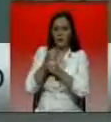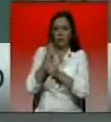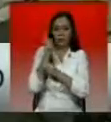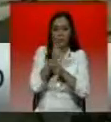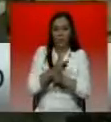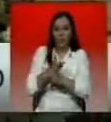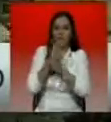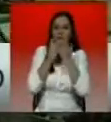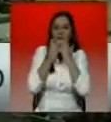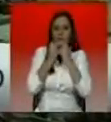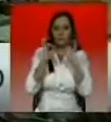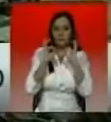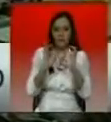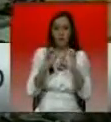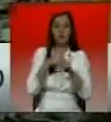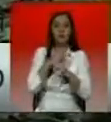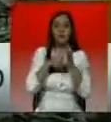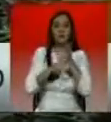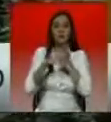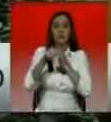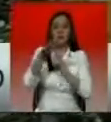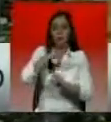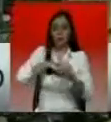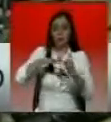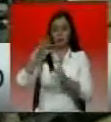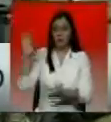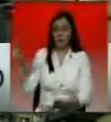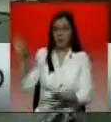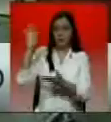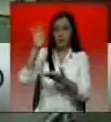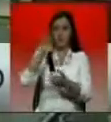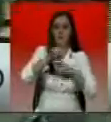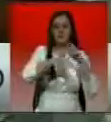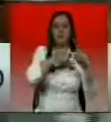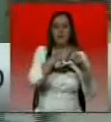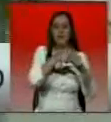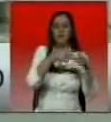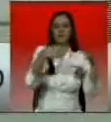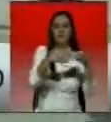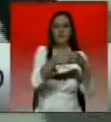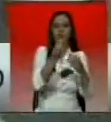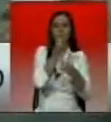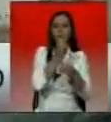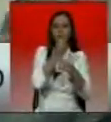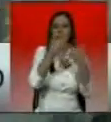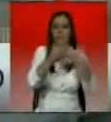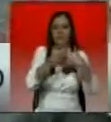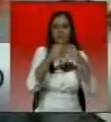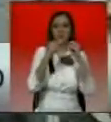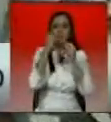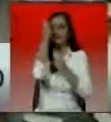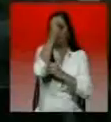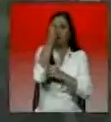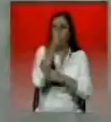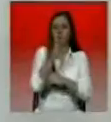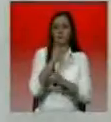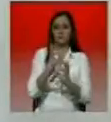viernes los representantes del ministerio se reunirán con empresarios del sector de alimentos y cosméticos